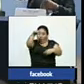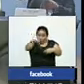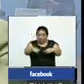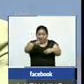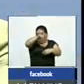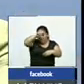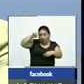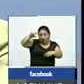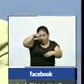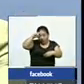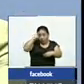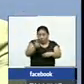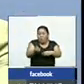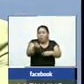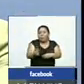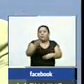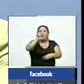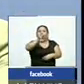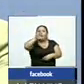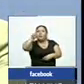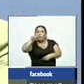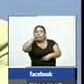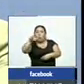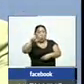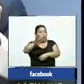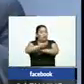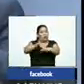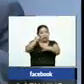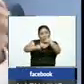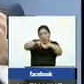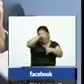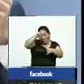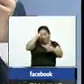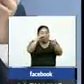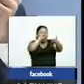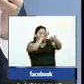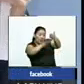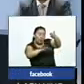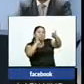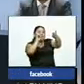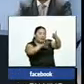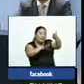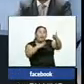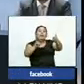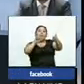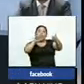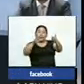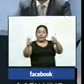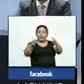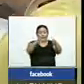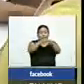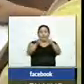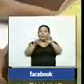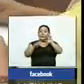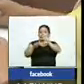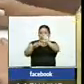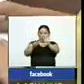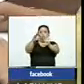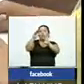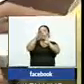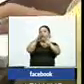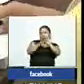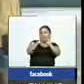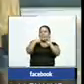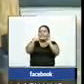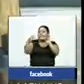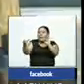finaliza el próximo 31 de julio. El mandato constitucional establece que tres de los cinco magistrados serán propuestos